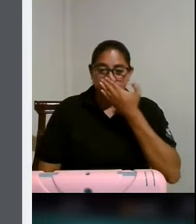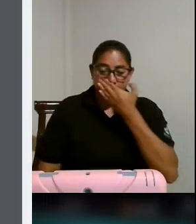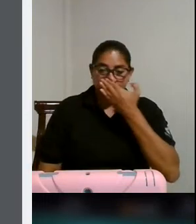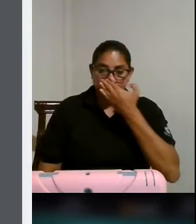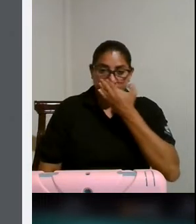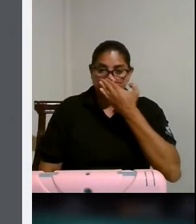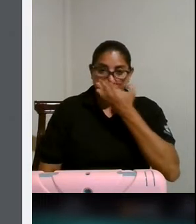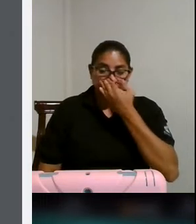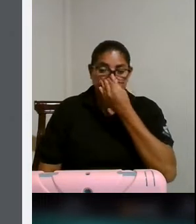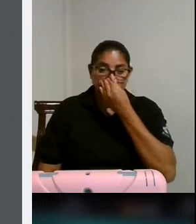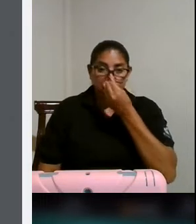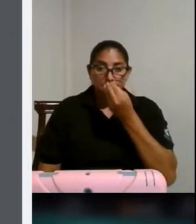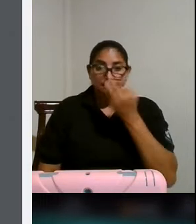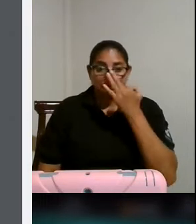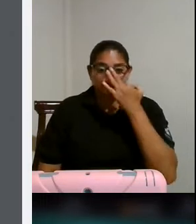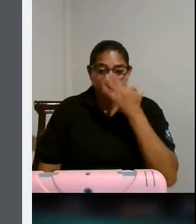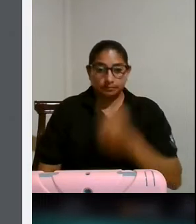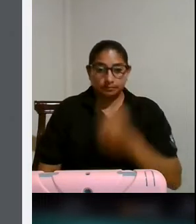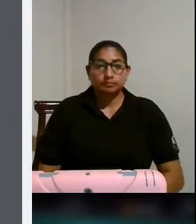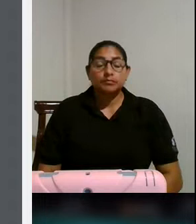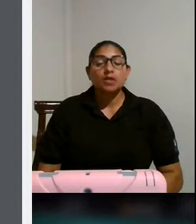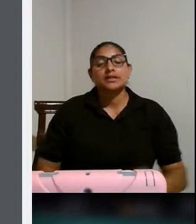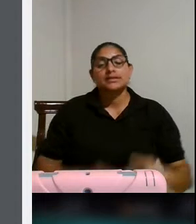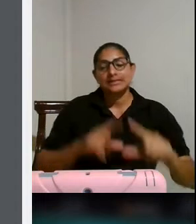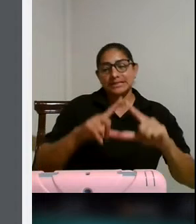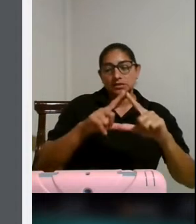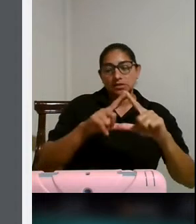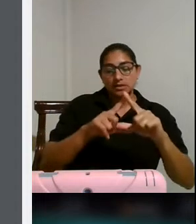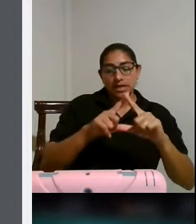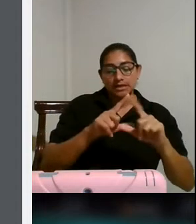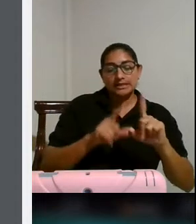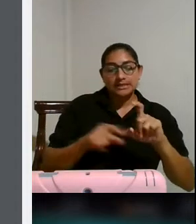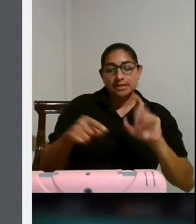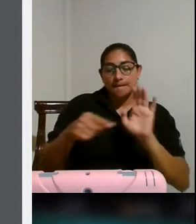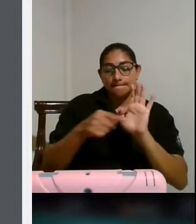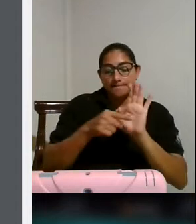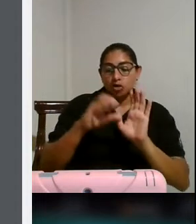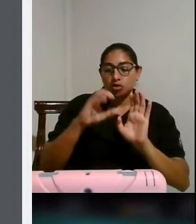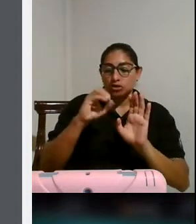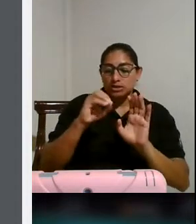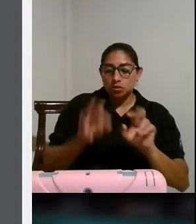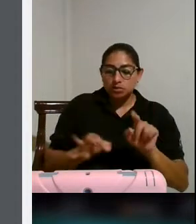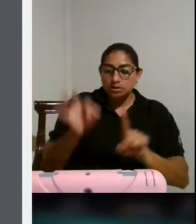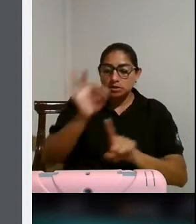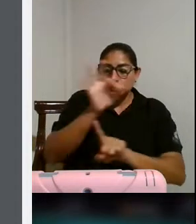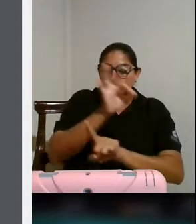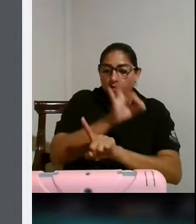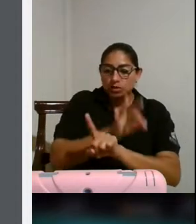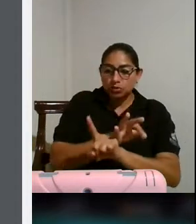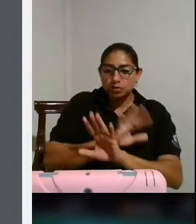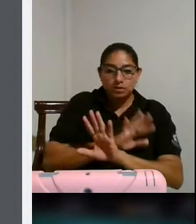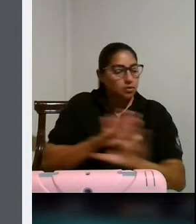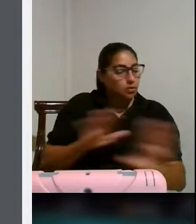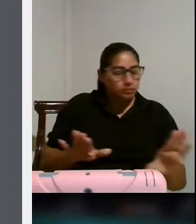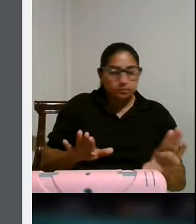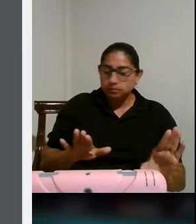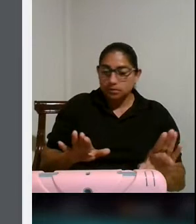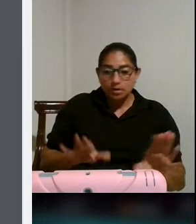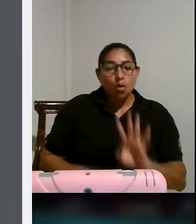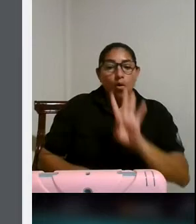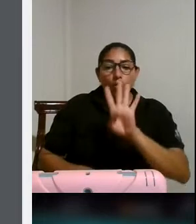para el cálculo de este límite? Sustituimos delta x por 0. No hay que tocar ni 4x ni menos